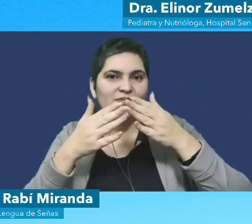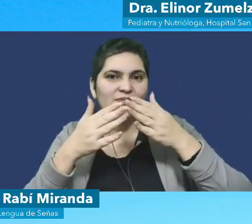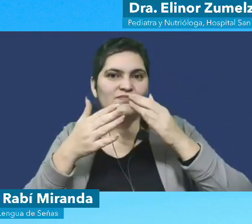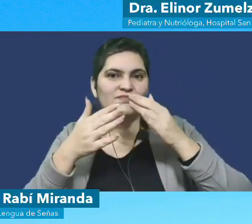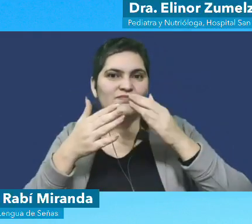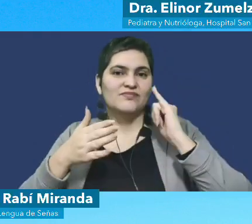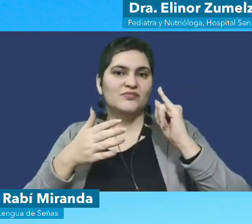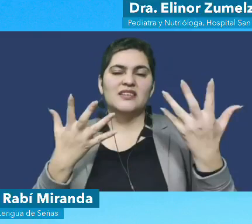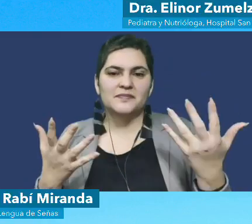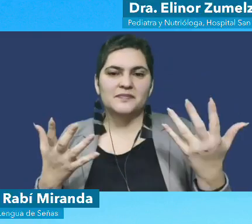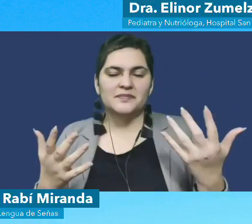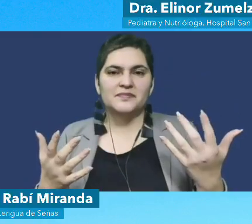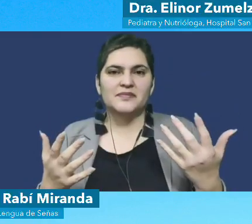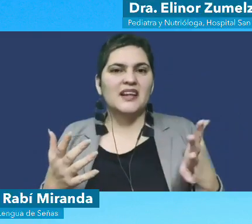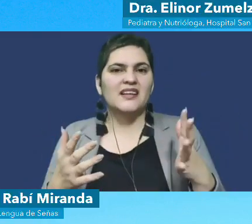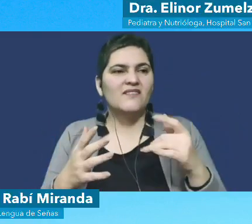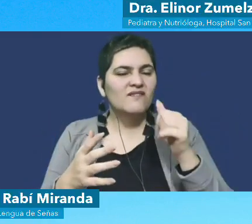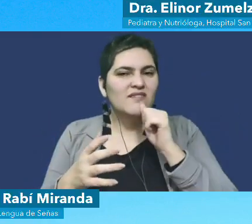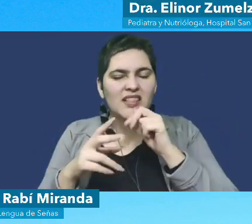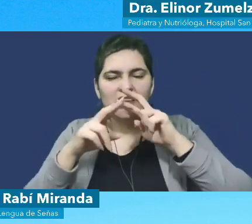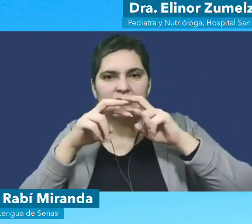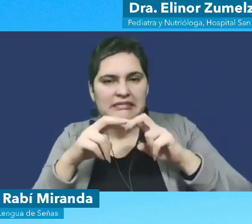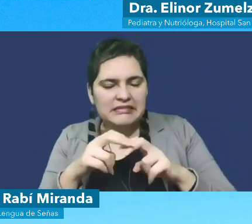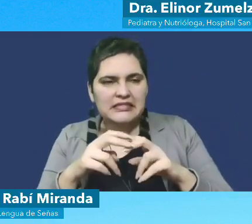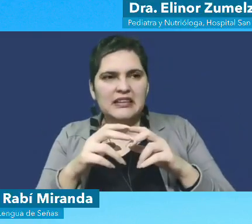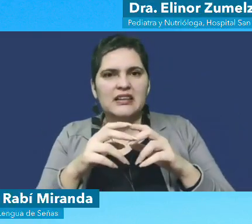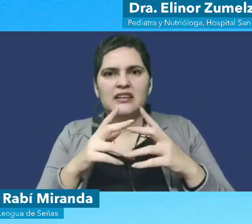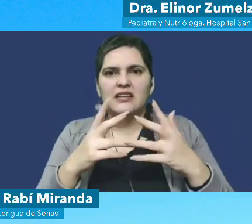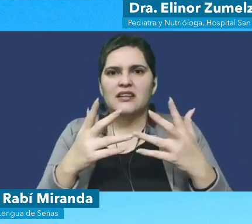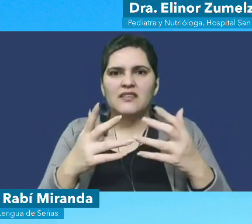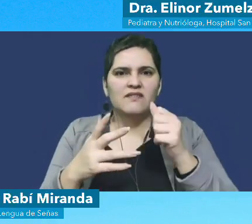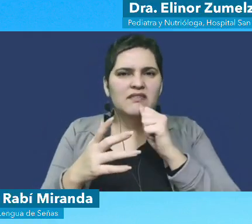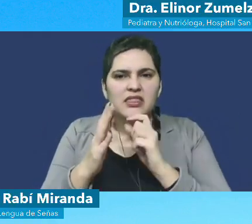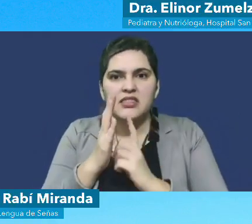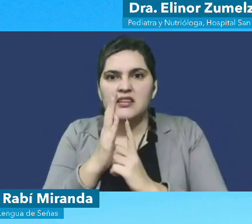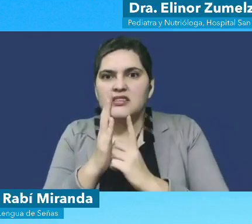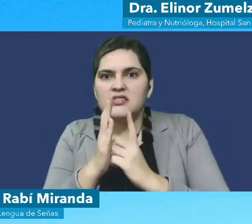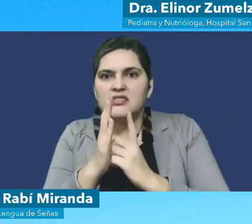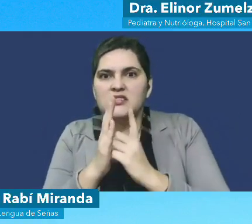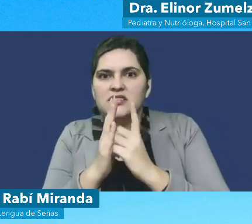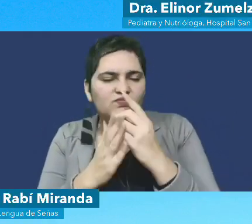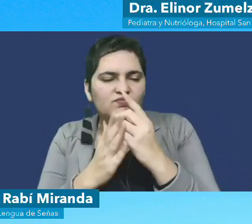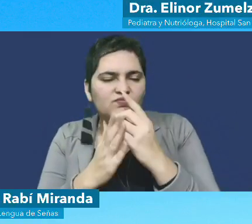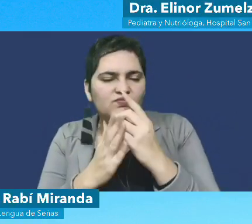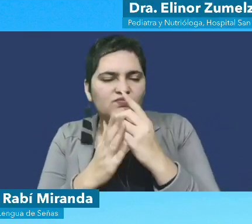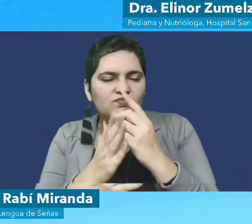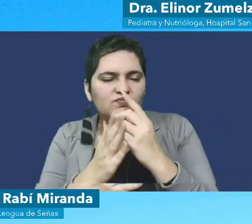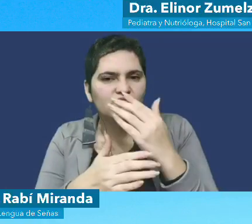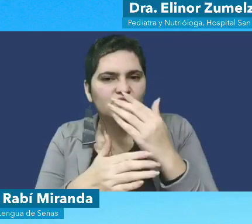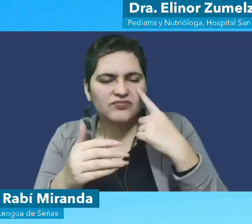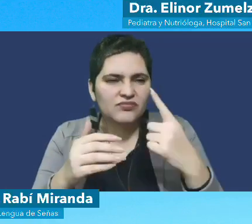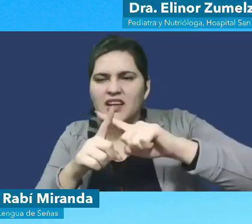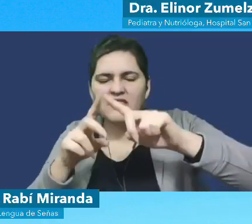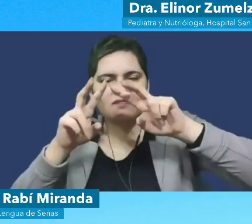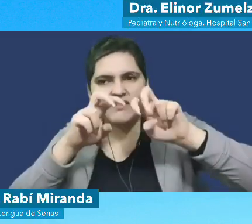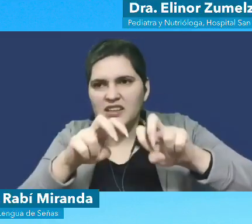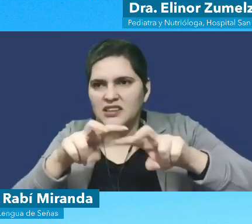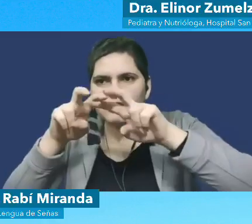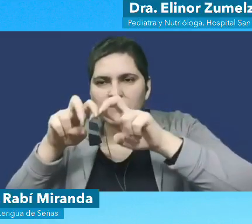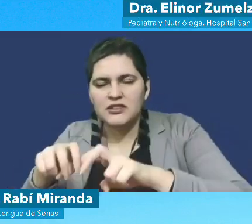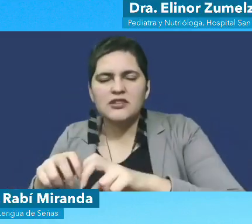en desarrollo, en investigación aún, en la medicina y en todos los ámbitos ¿cierto? De la investigación. Vamos a seguir avanzando con las